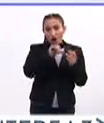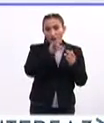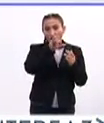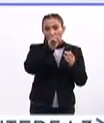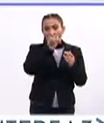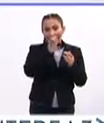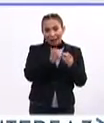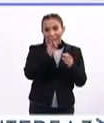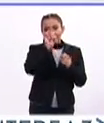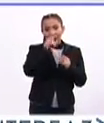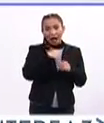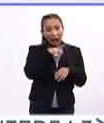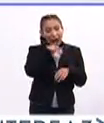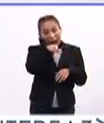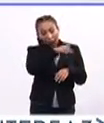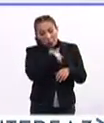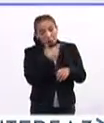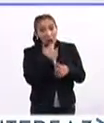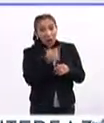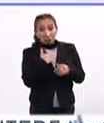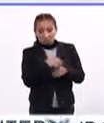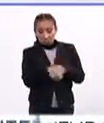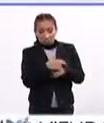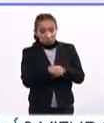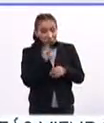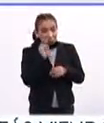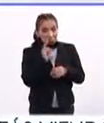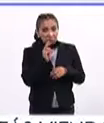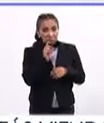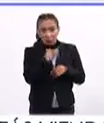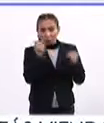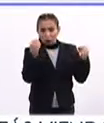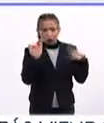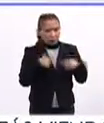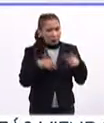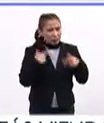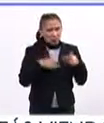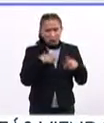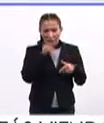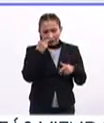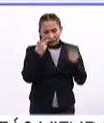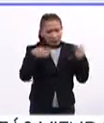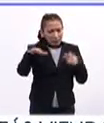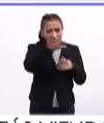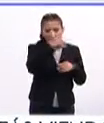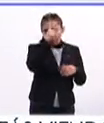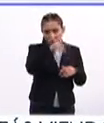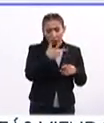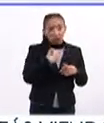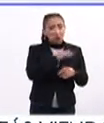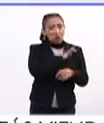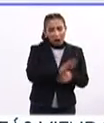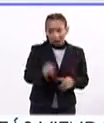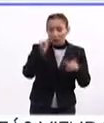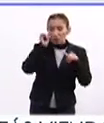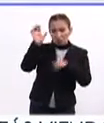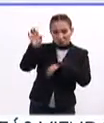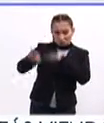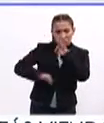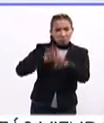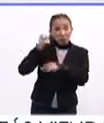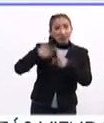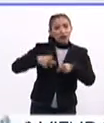Norte. Efectivamente son números importantes de miles de personas de las que estamos hablando, pero México tiene la capacidad para absorber